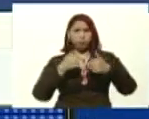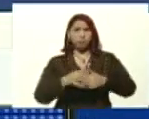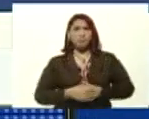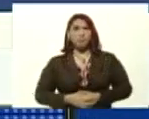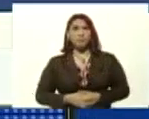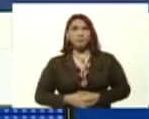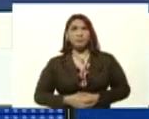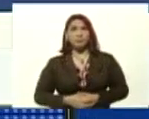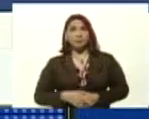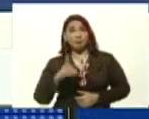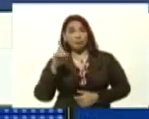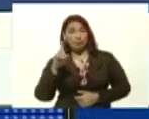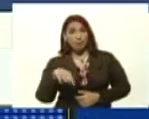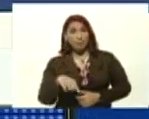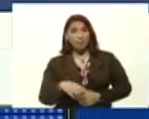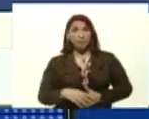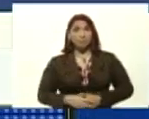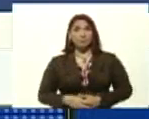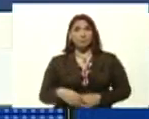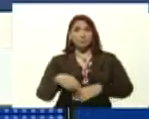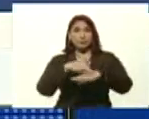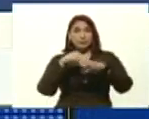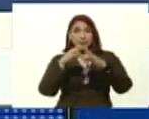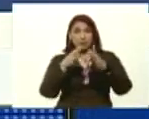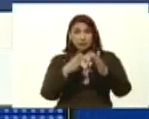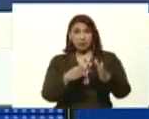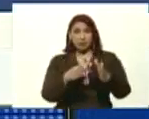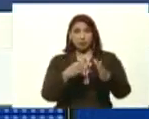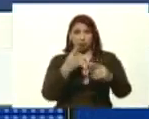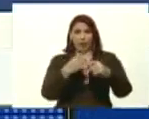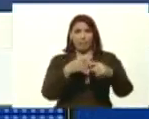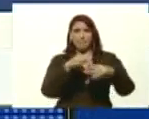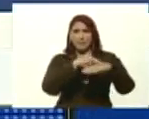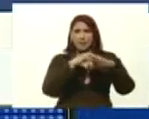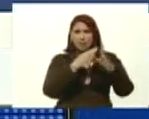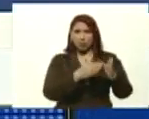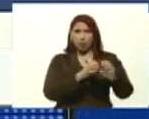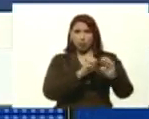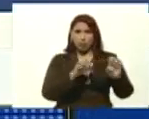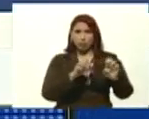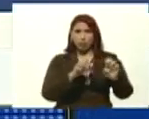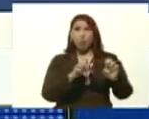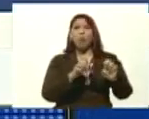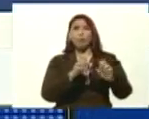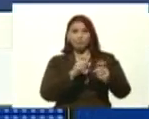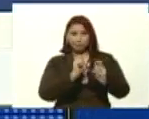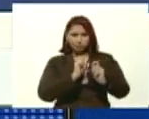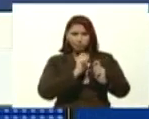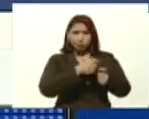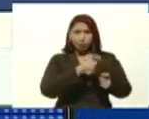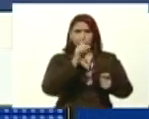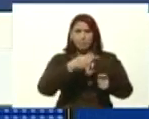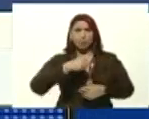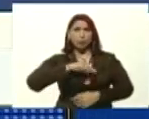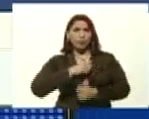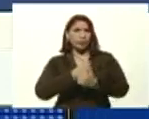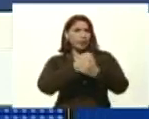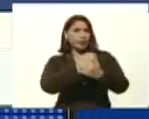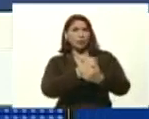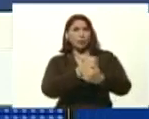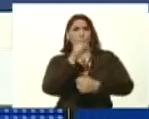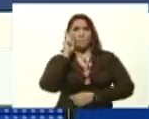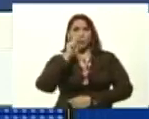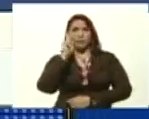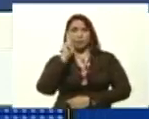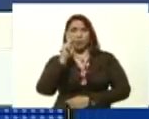Y a la vez Eduardo Piñate había tomado la batuta de nuestro querido profesor